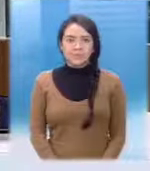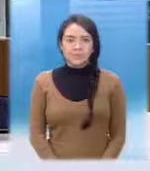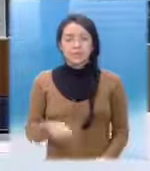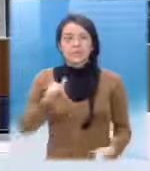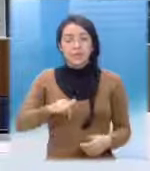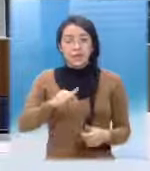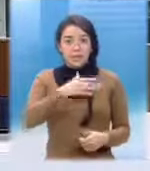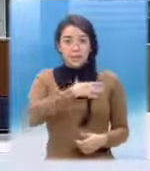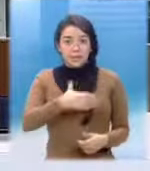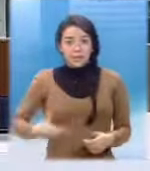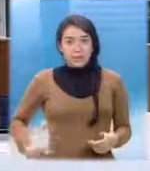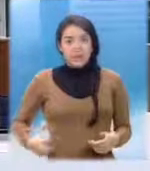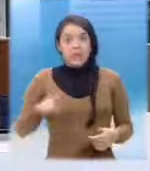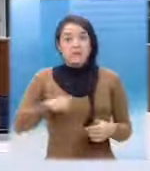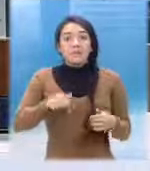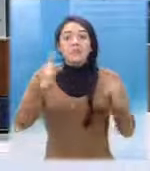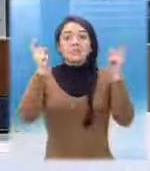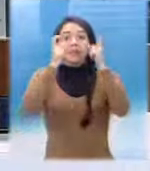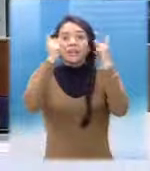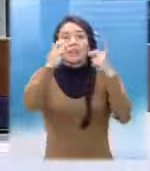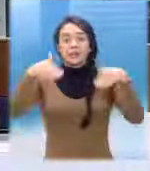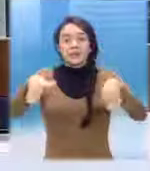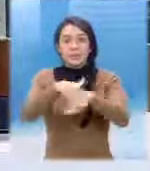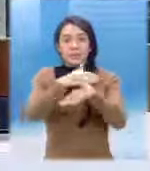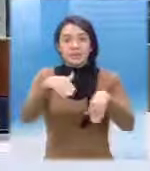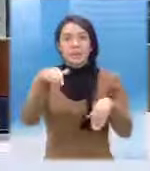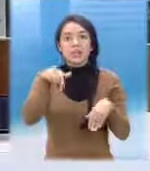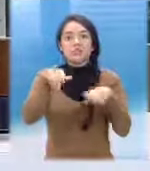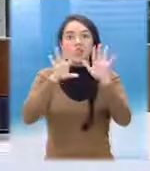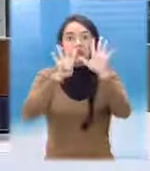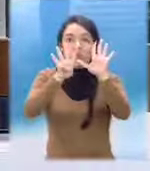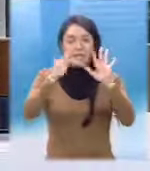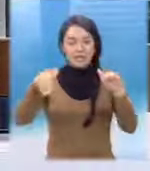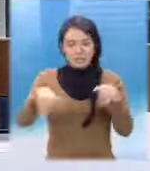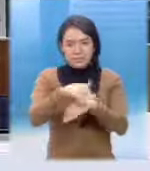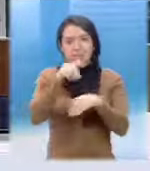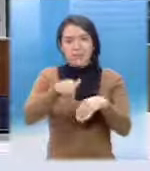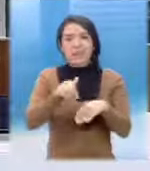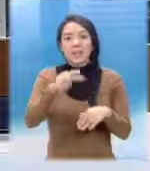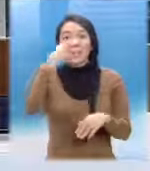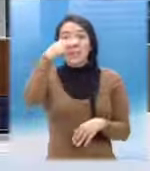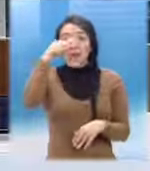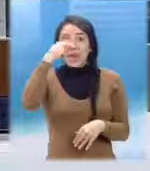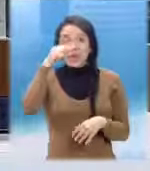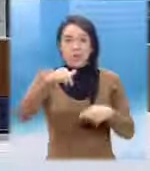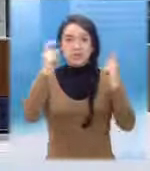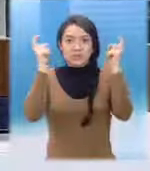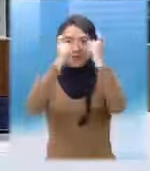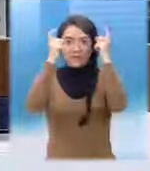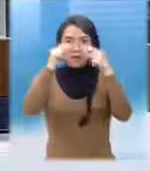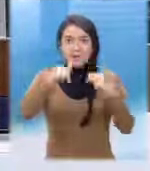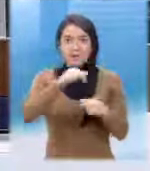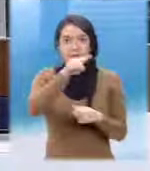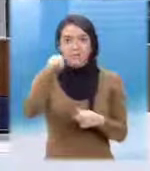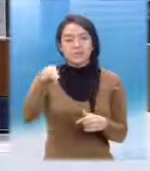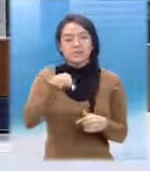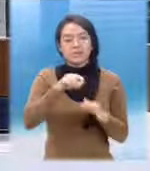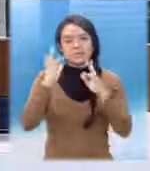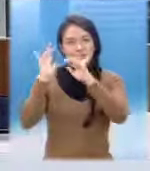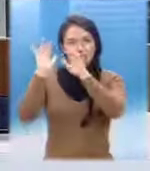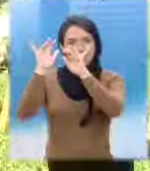Embajada Mexicana celebró su fiesta patria en la Avenida de la Reforma, recordando las luchas independentistas de Miguel Hidalgo y